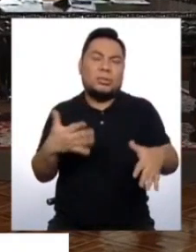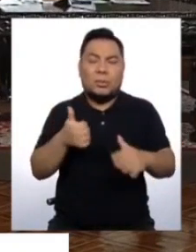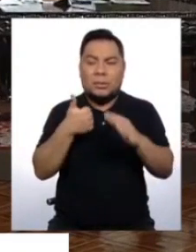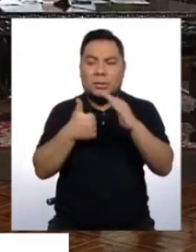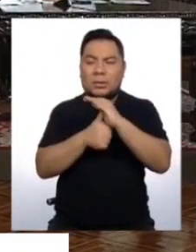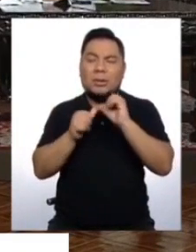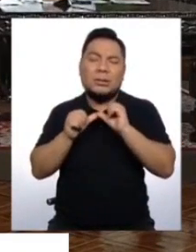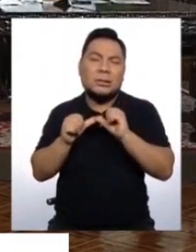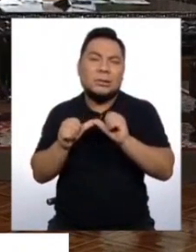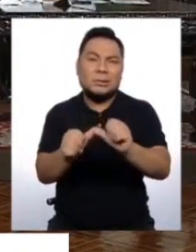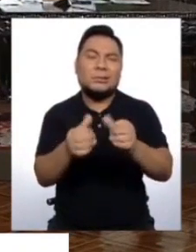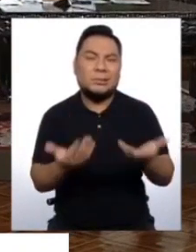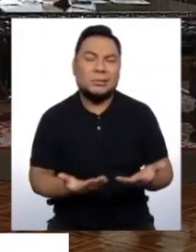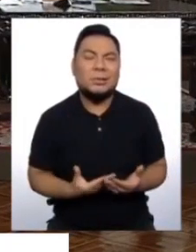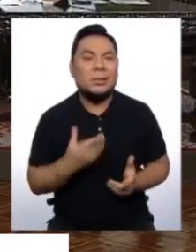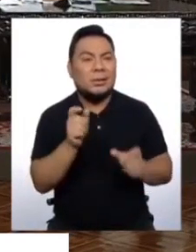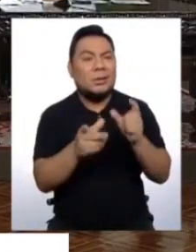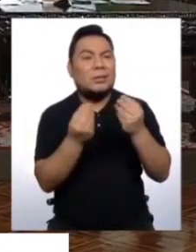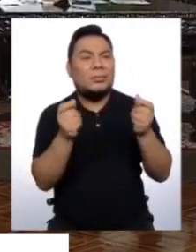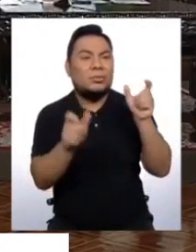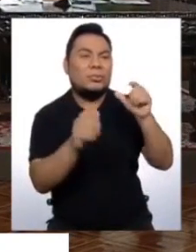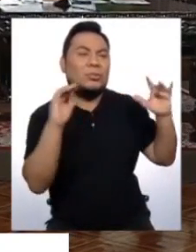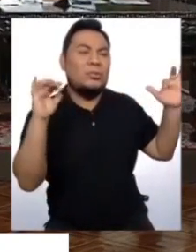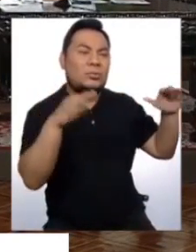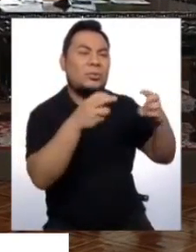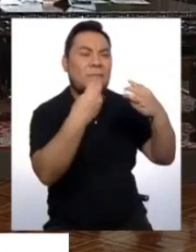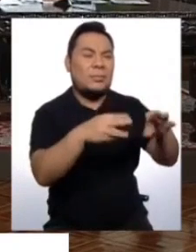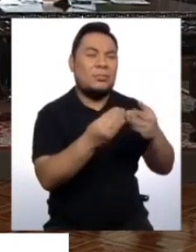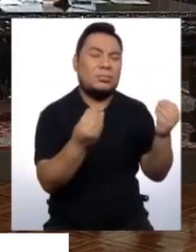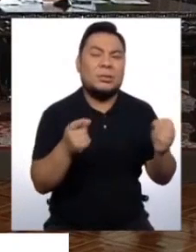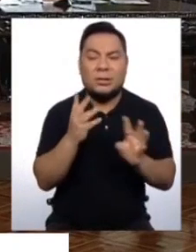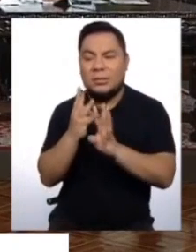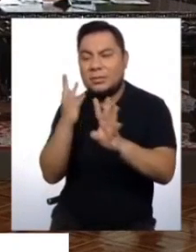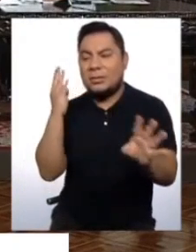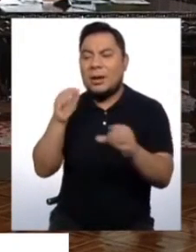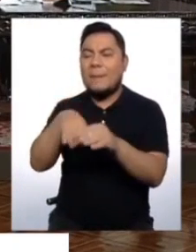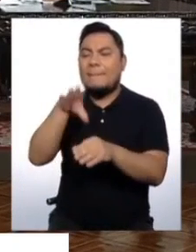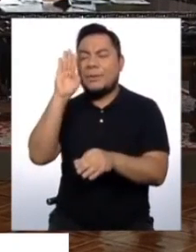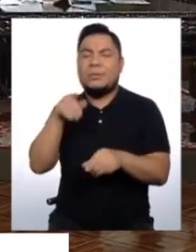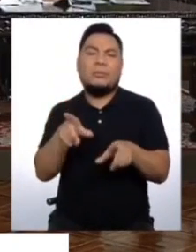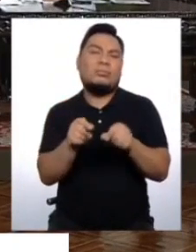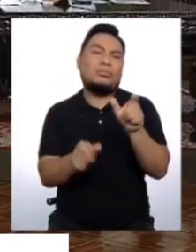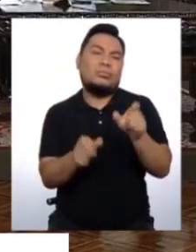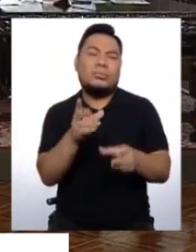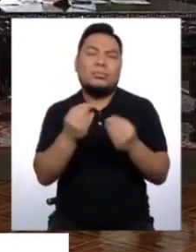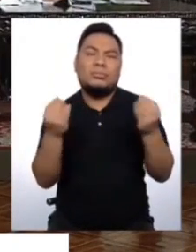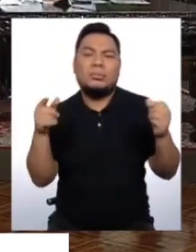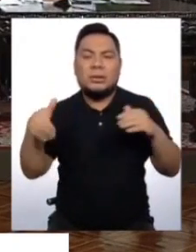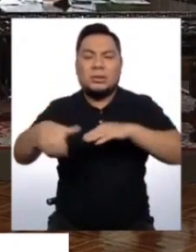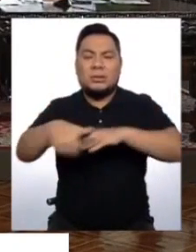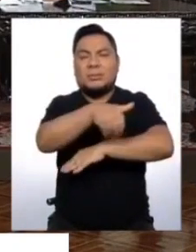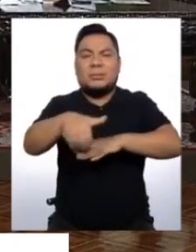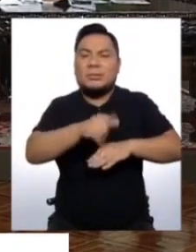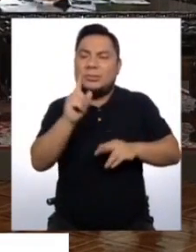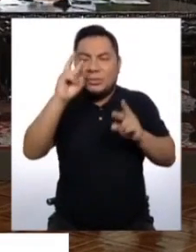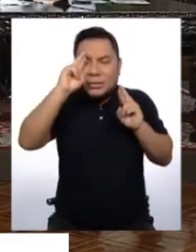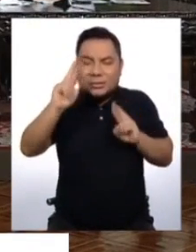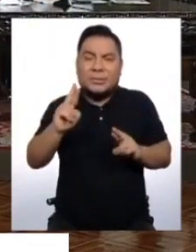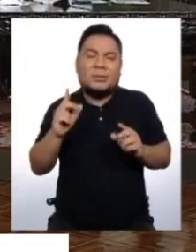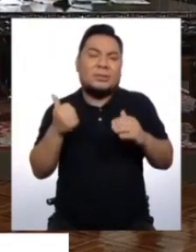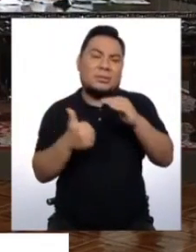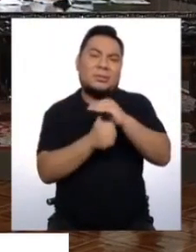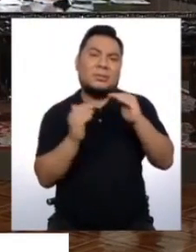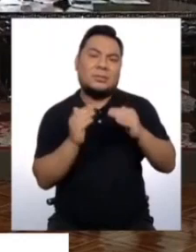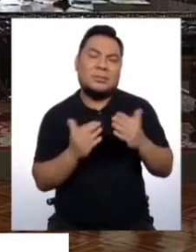cuarentena, continuas aglomeraciones en los mercados, largas filas en los bancos y mucha gente en las calles que no respeta el